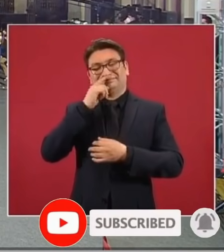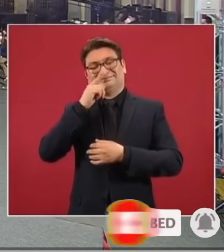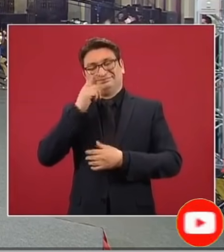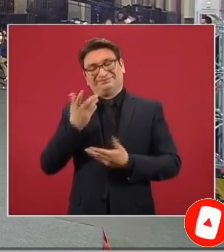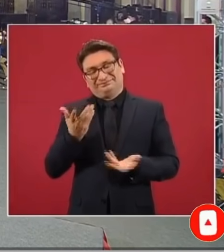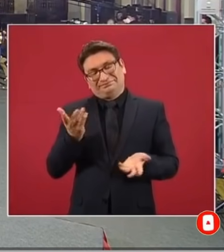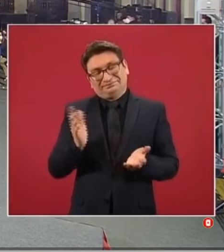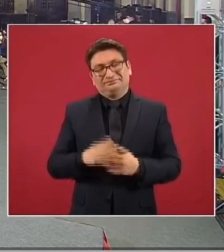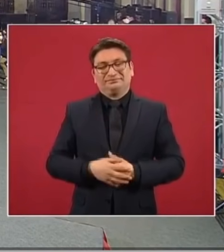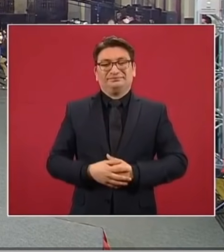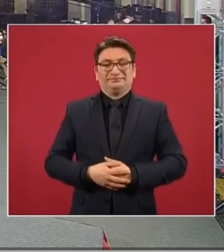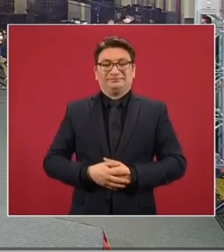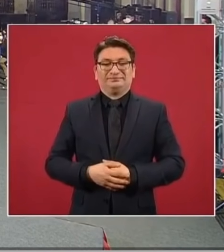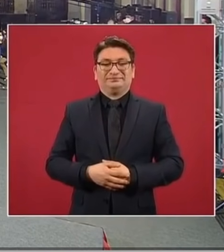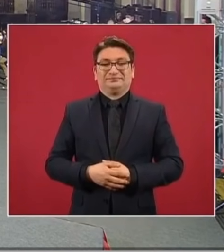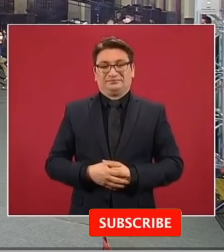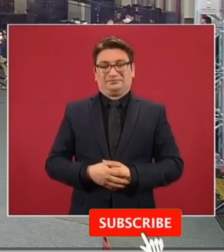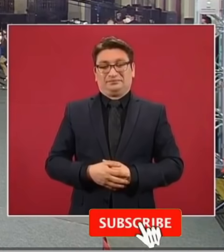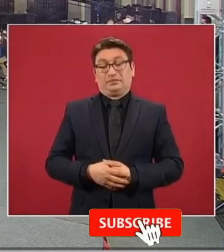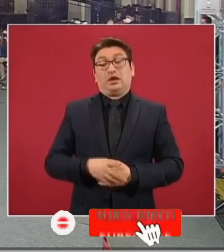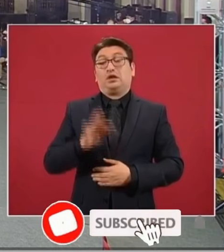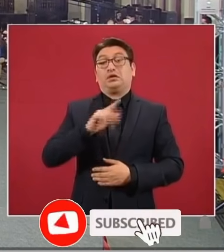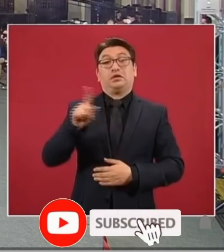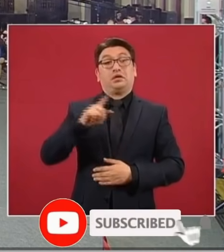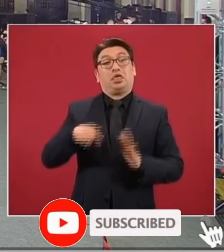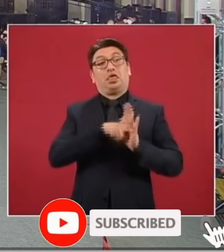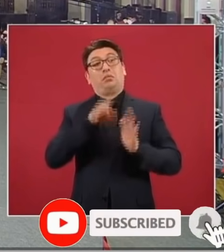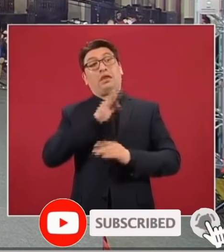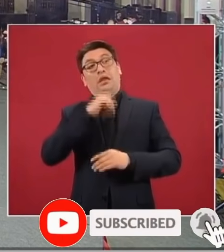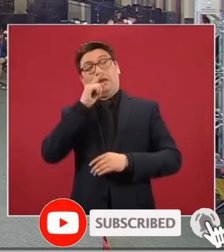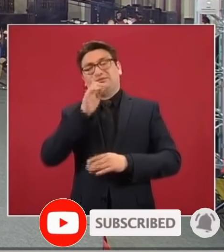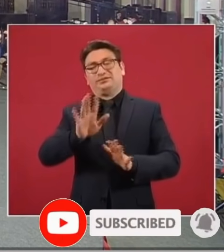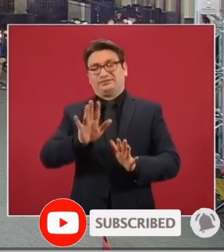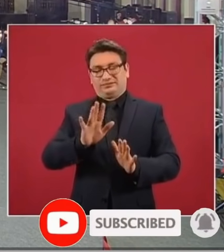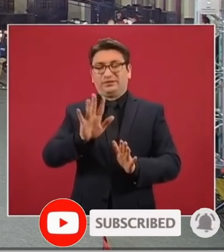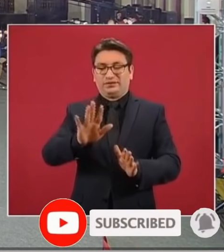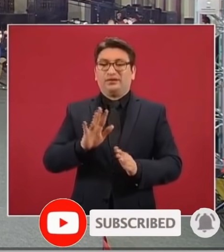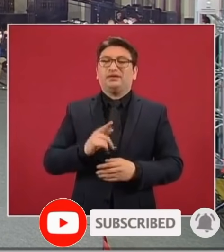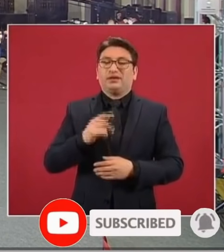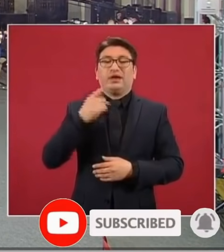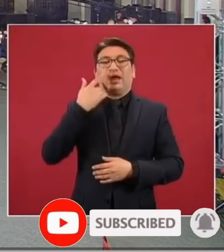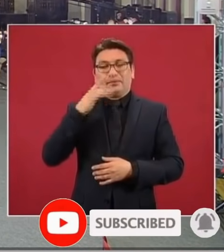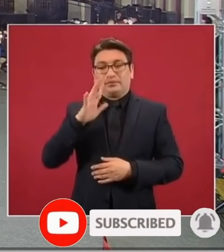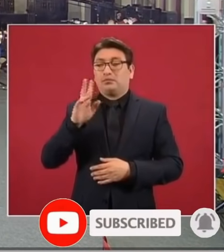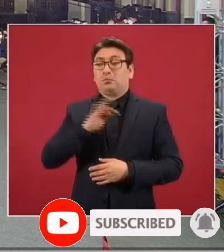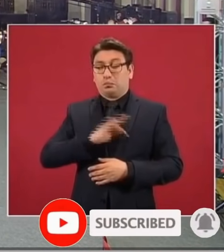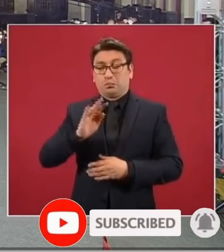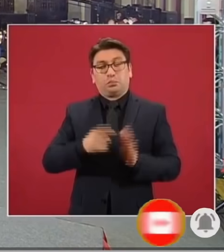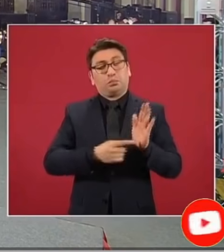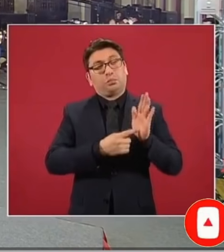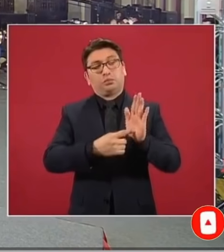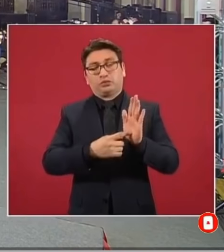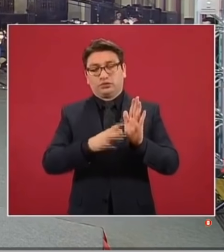ahora sí, que no se vaya a malinterpretar, pero a ver si no pones